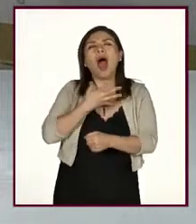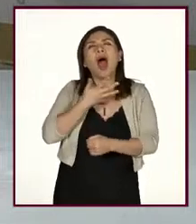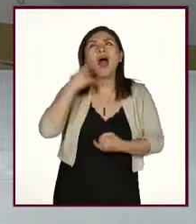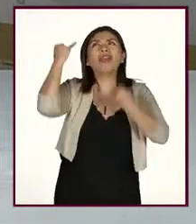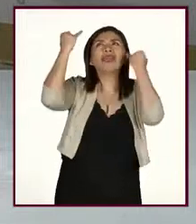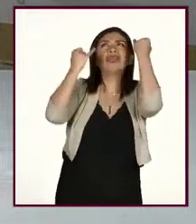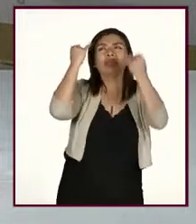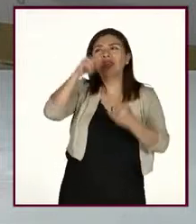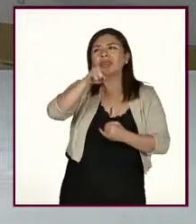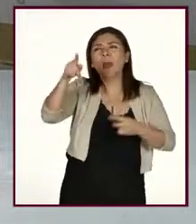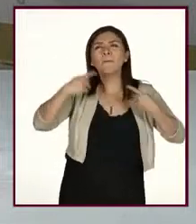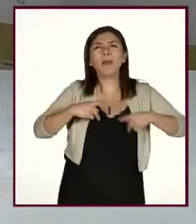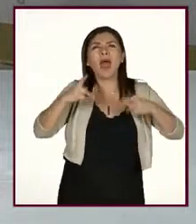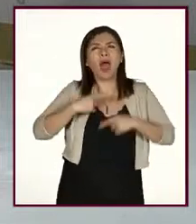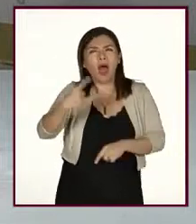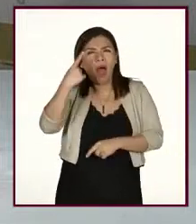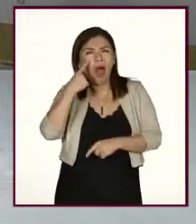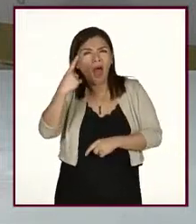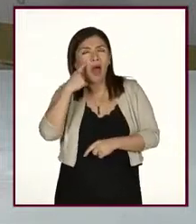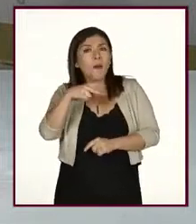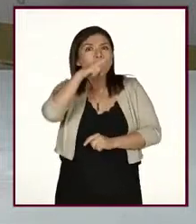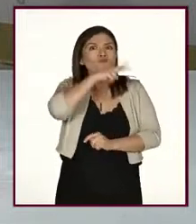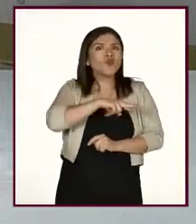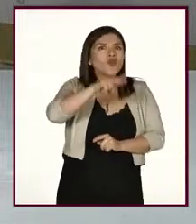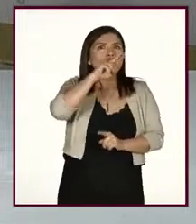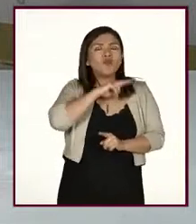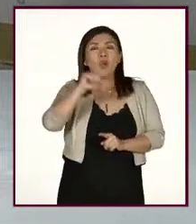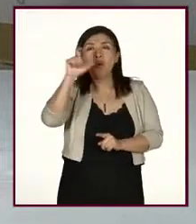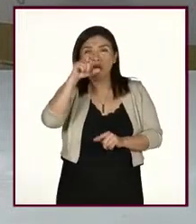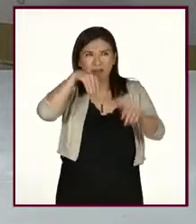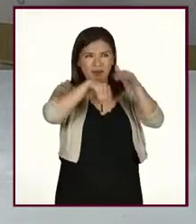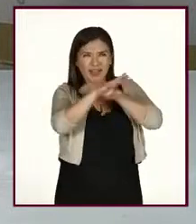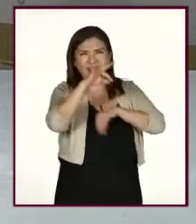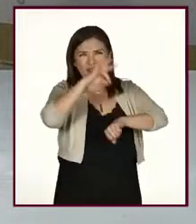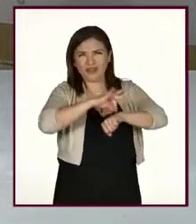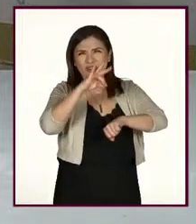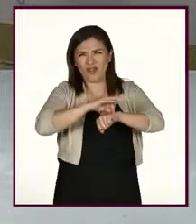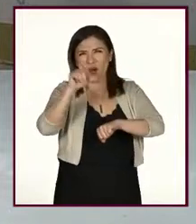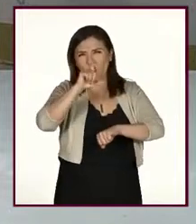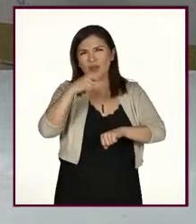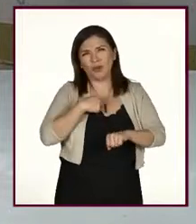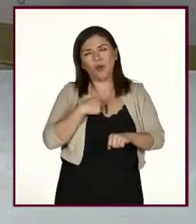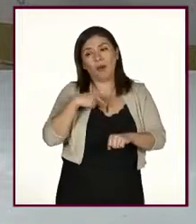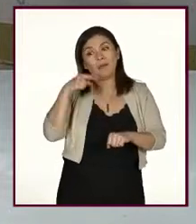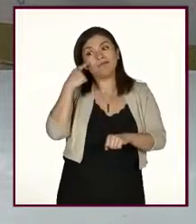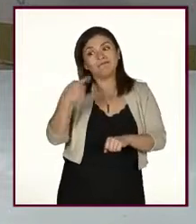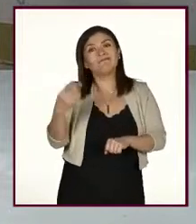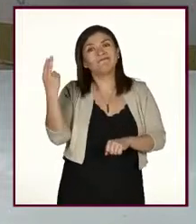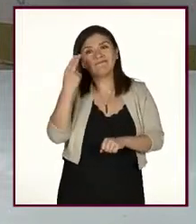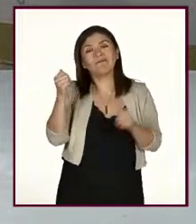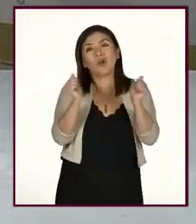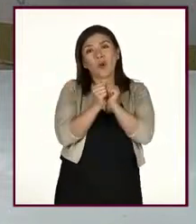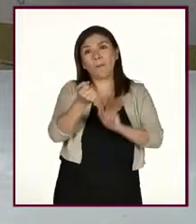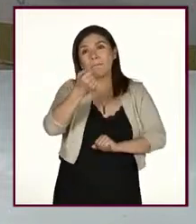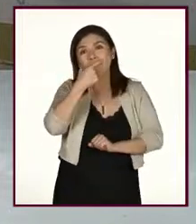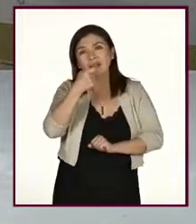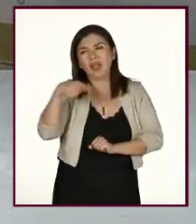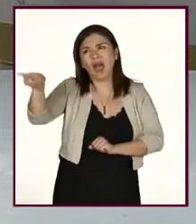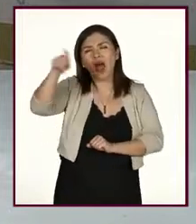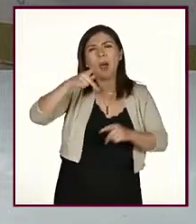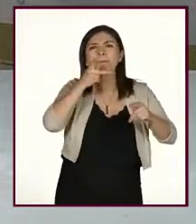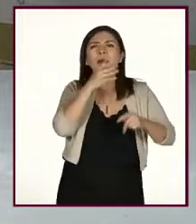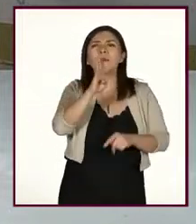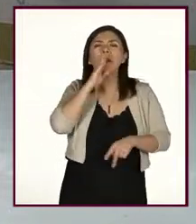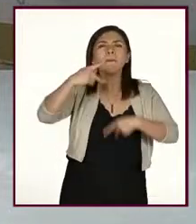las preocupaciones más frecuentes que observamos en la consulta cuando estamos ante un trastorno de ansiedad generalizada, pues las preguntas